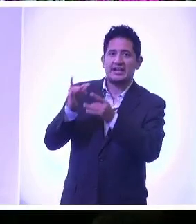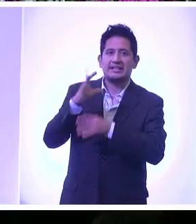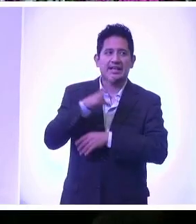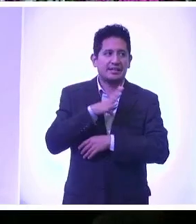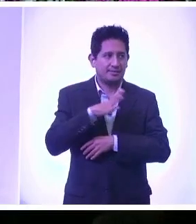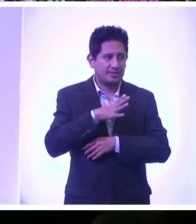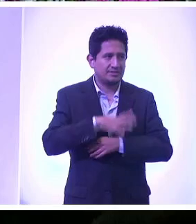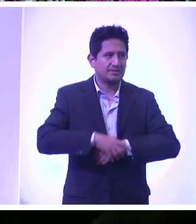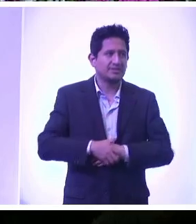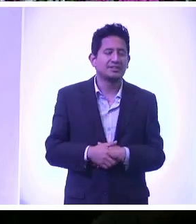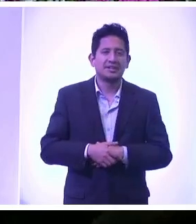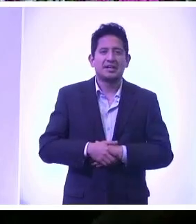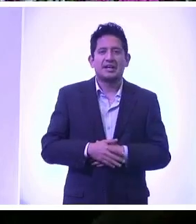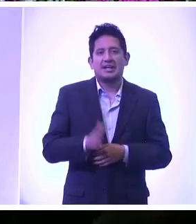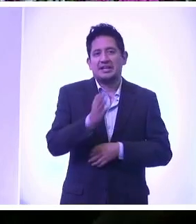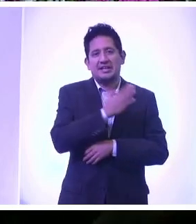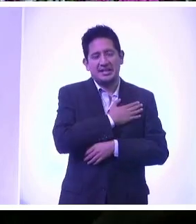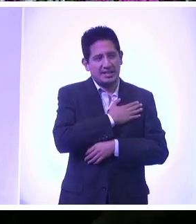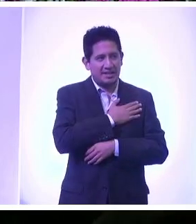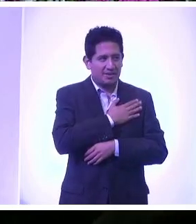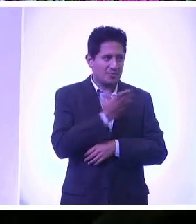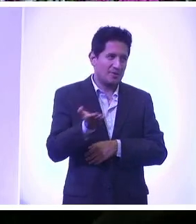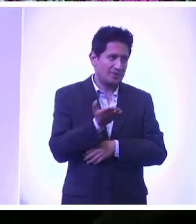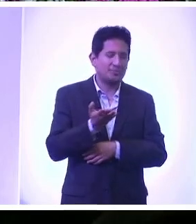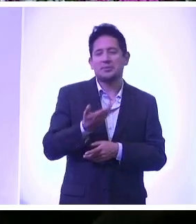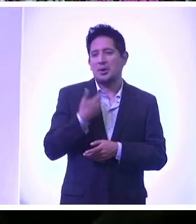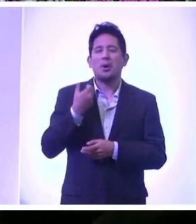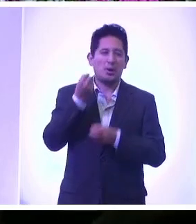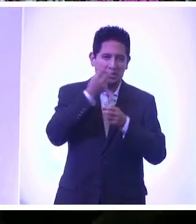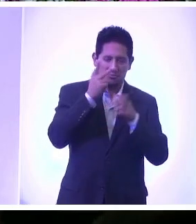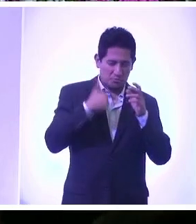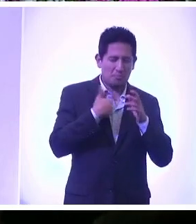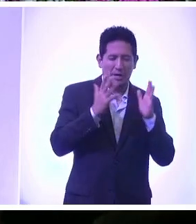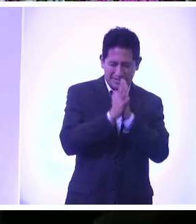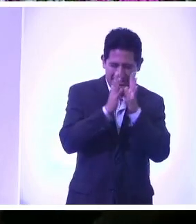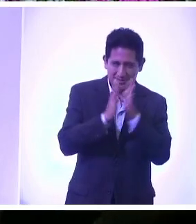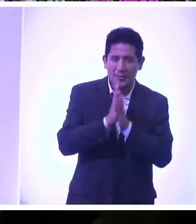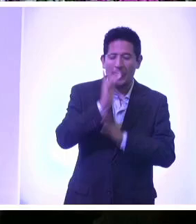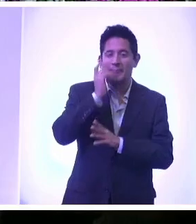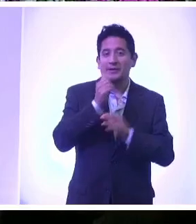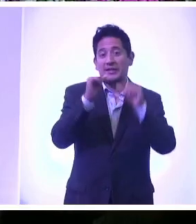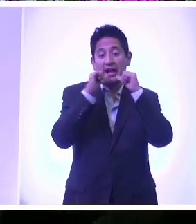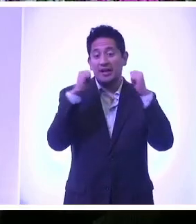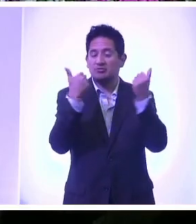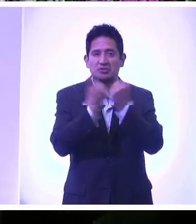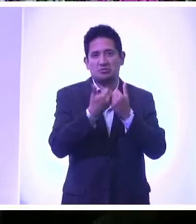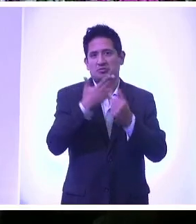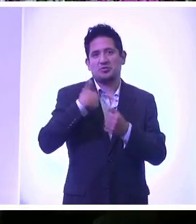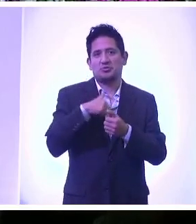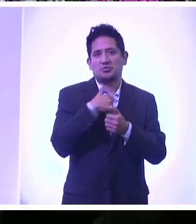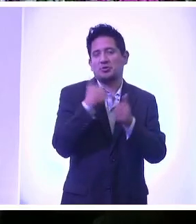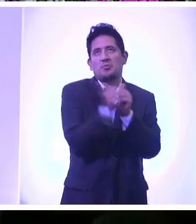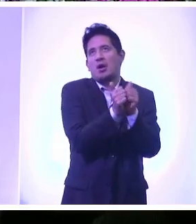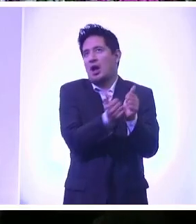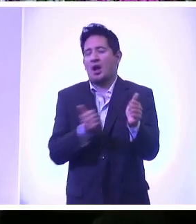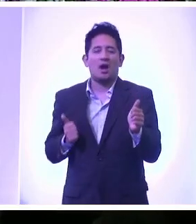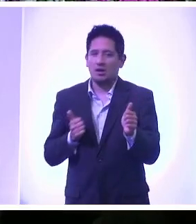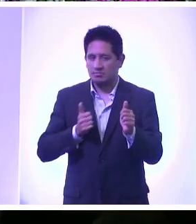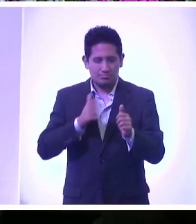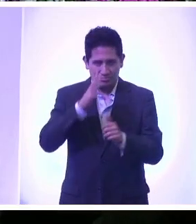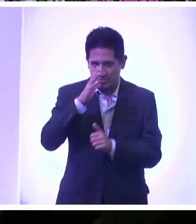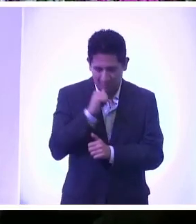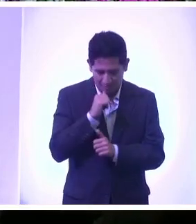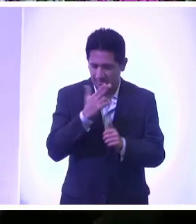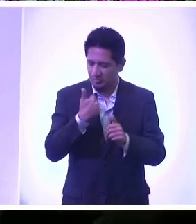no la sociedad civil no se puede quedar atrás verad Bueno Este por qué esta este desarrollo en el bajío que que está comentando